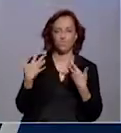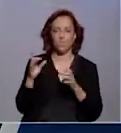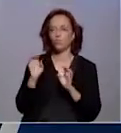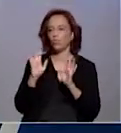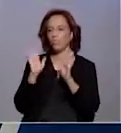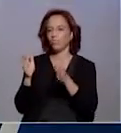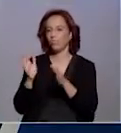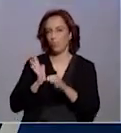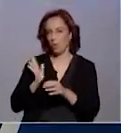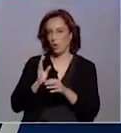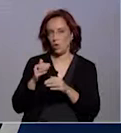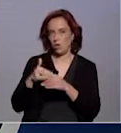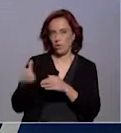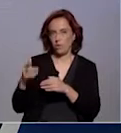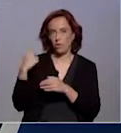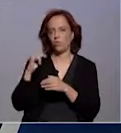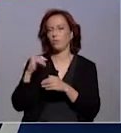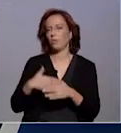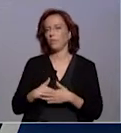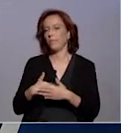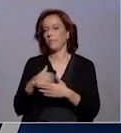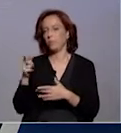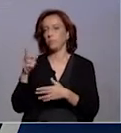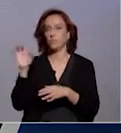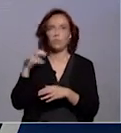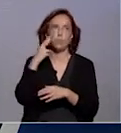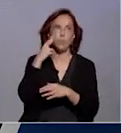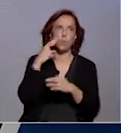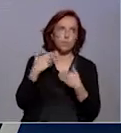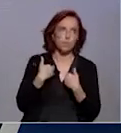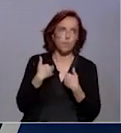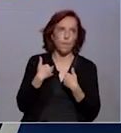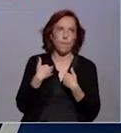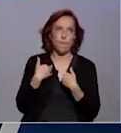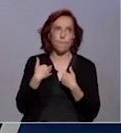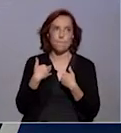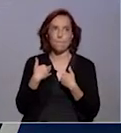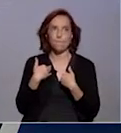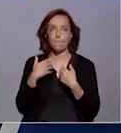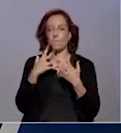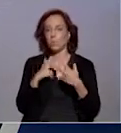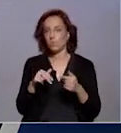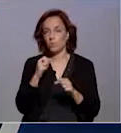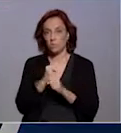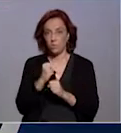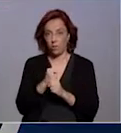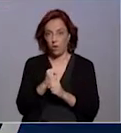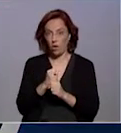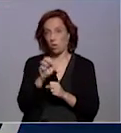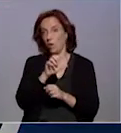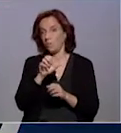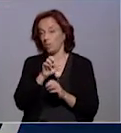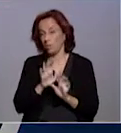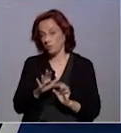las mujeres y por lo tanto si quedan embarazadas pues generales aún el problema en la organización del trabajo en sus